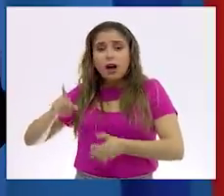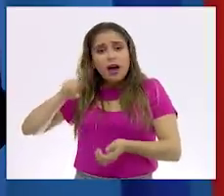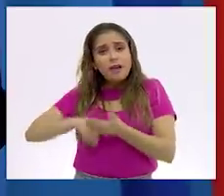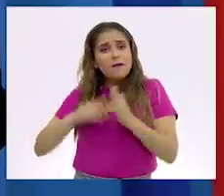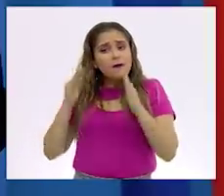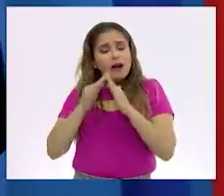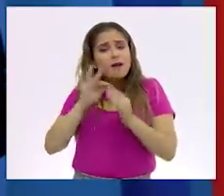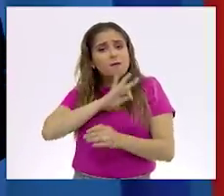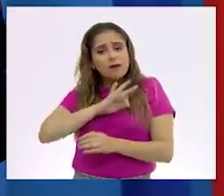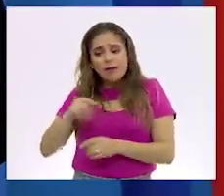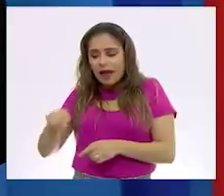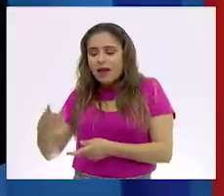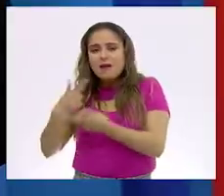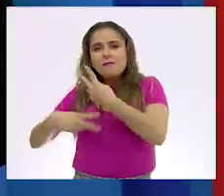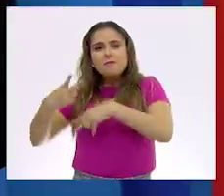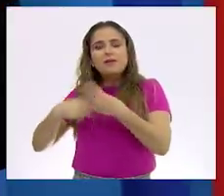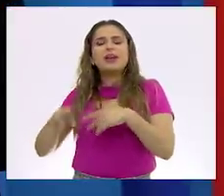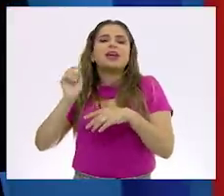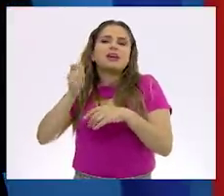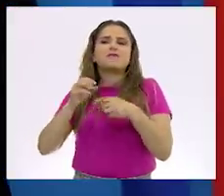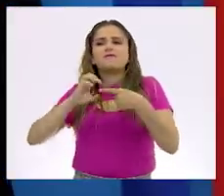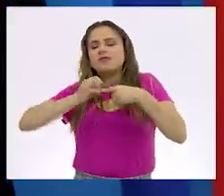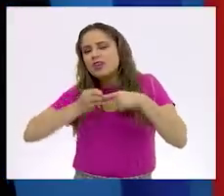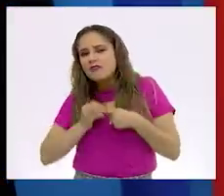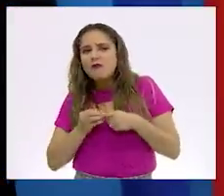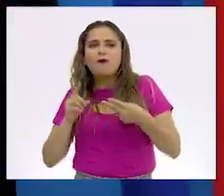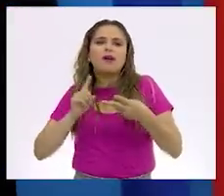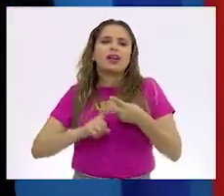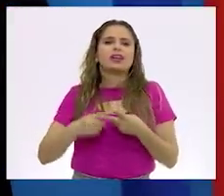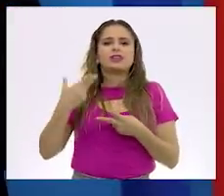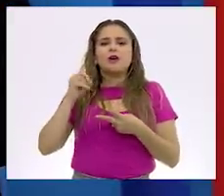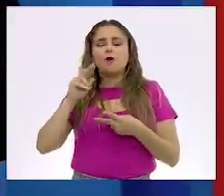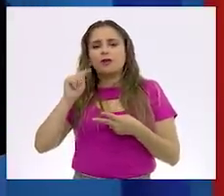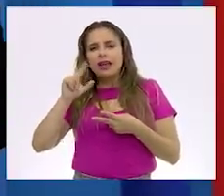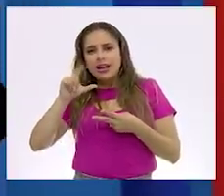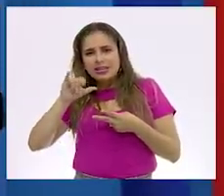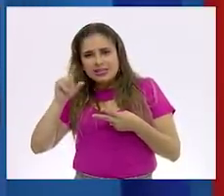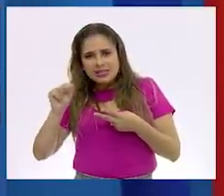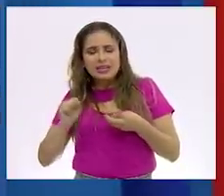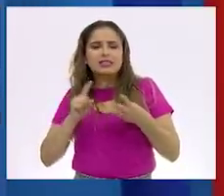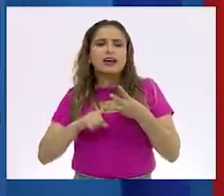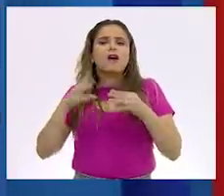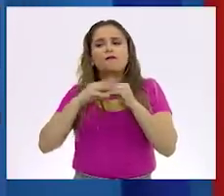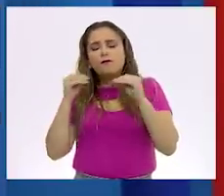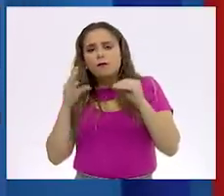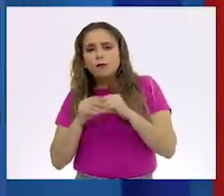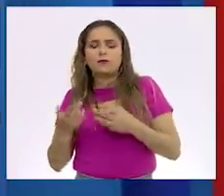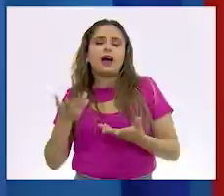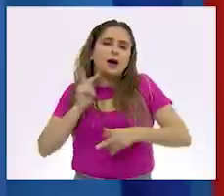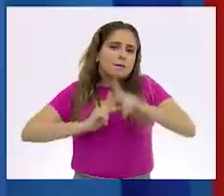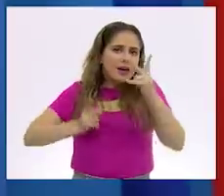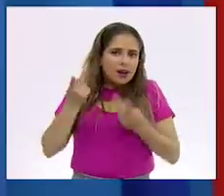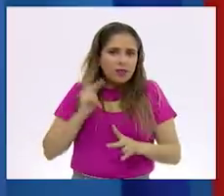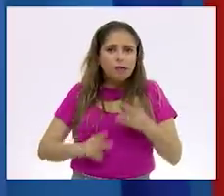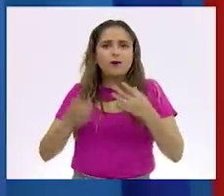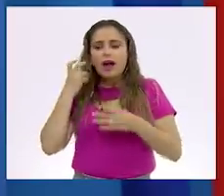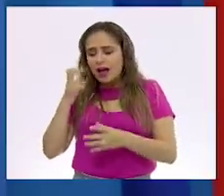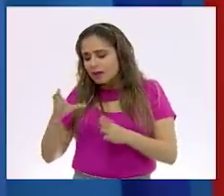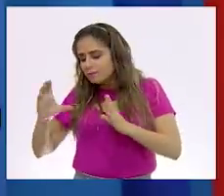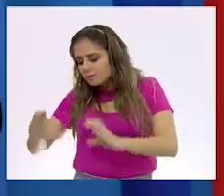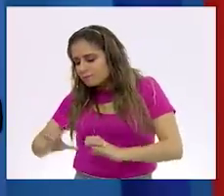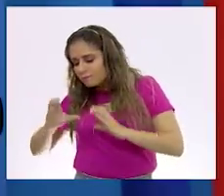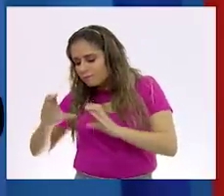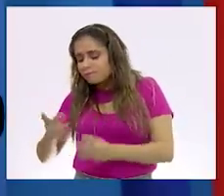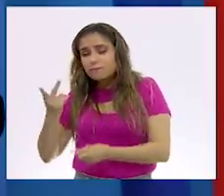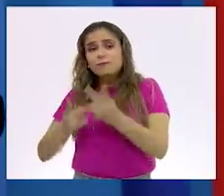de plantas como legumbres, hortalizas, frutas, verduras, entre otras variedades de